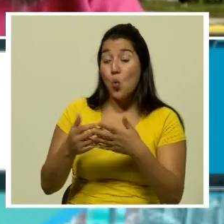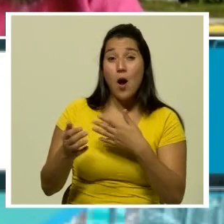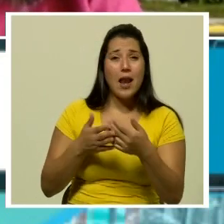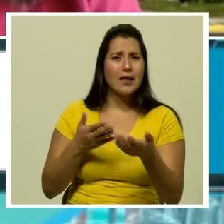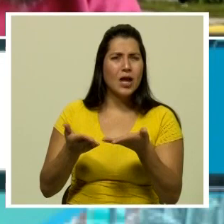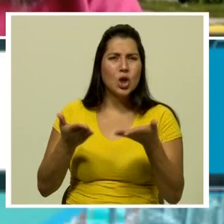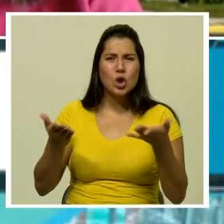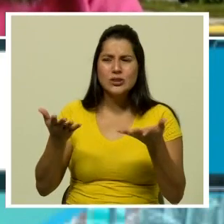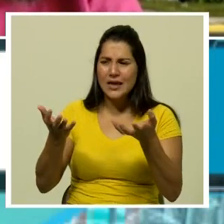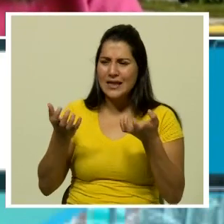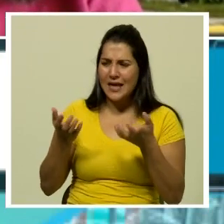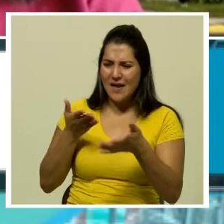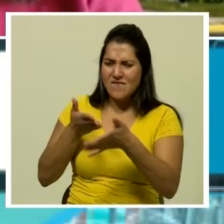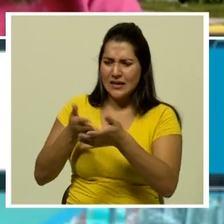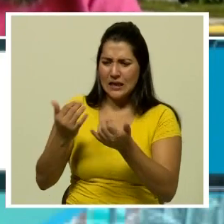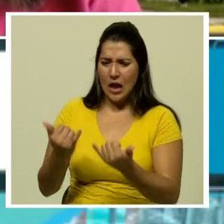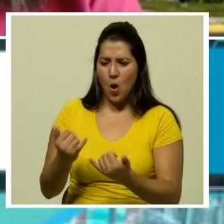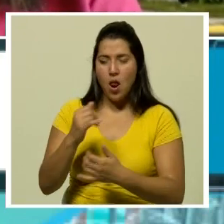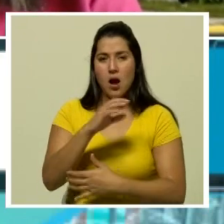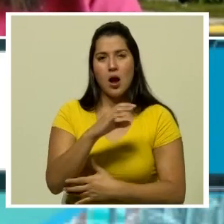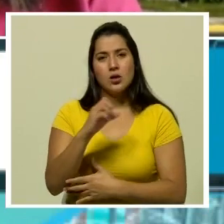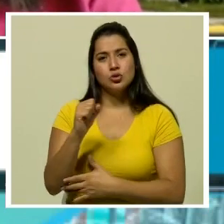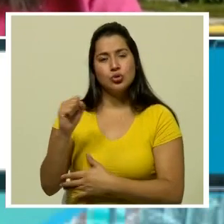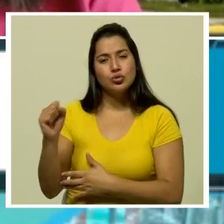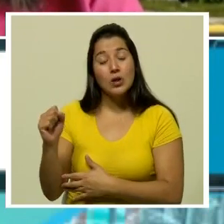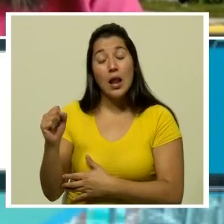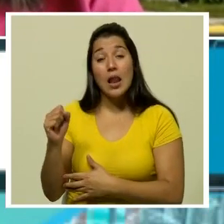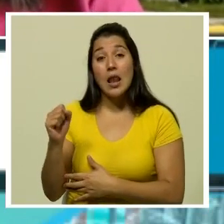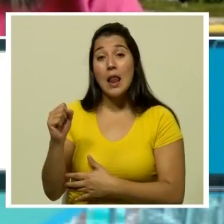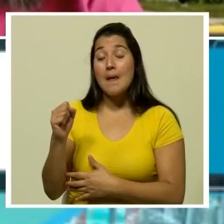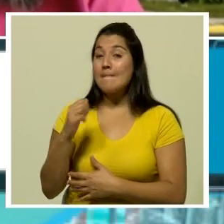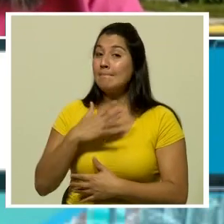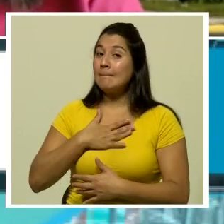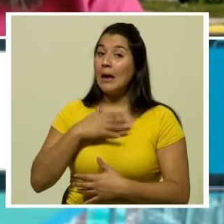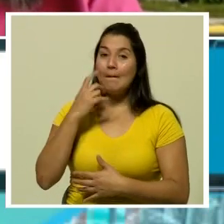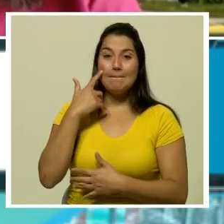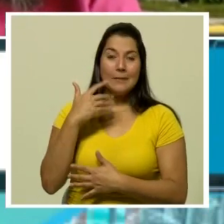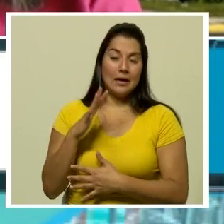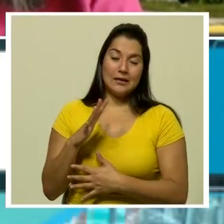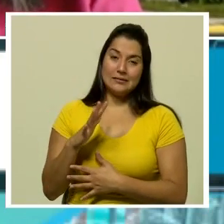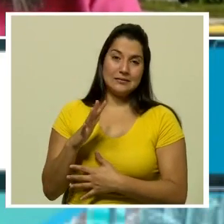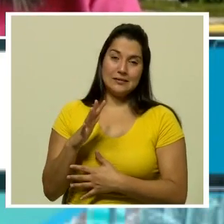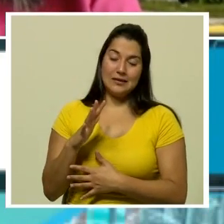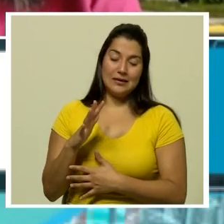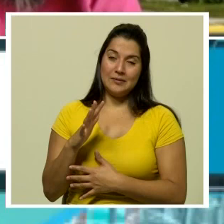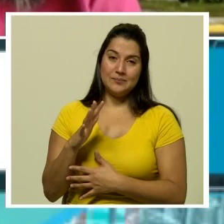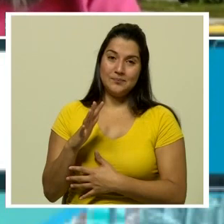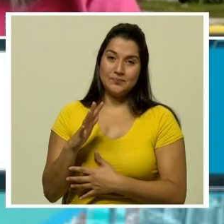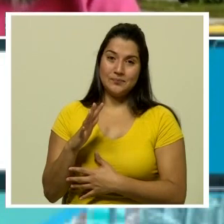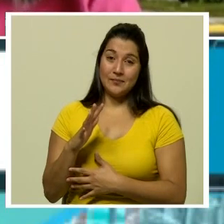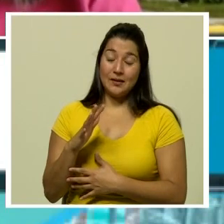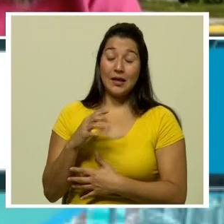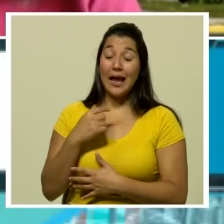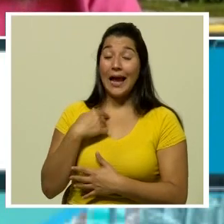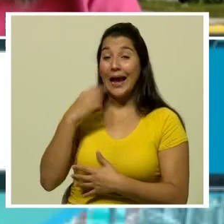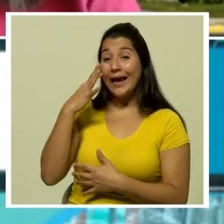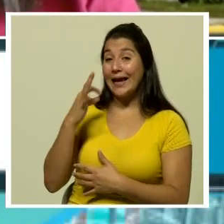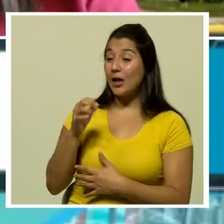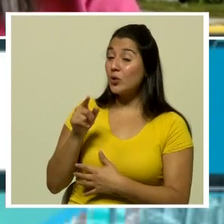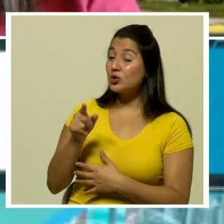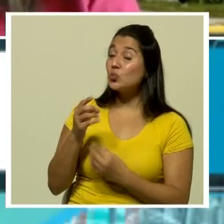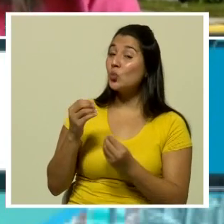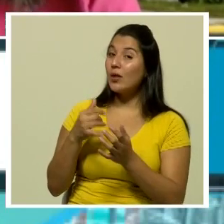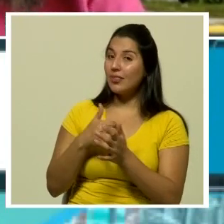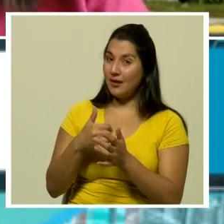Caja del Seguro Social a mí me parece que va a ser un tema, un filo de navaja muy